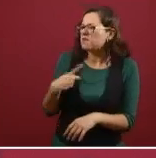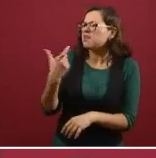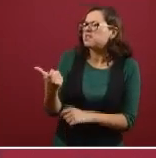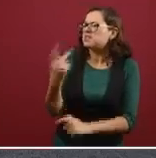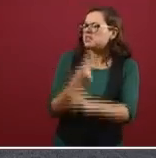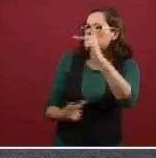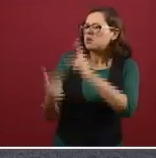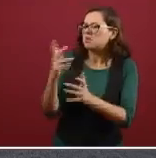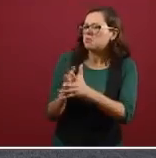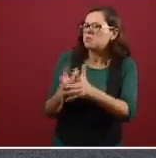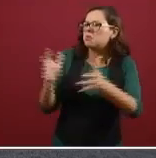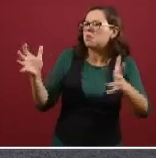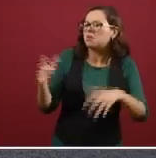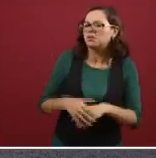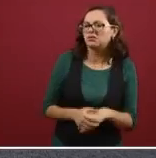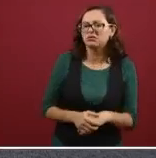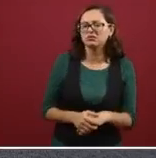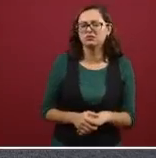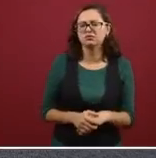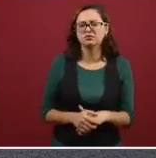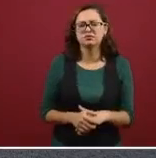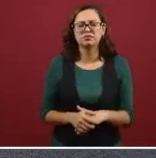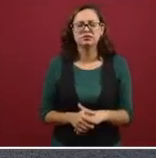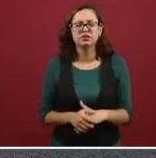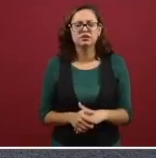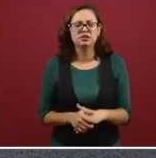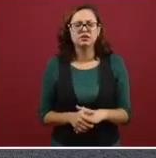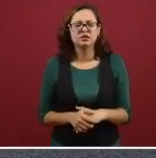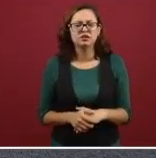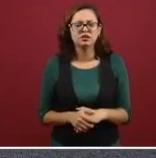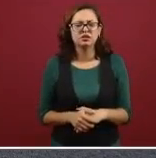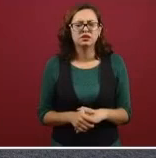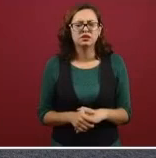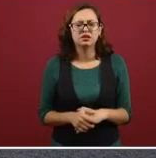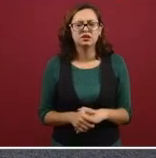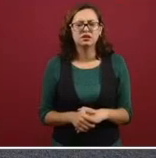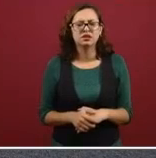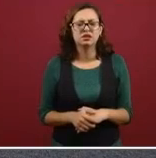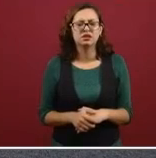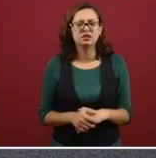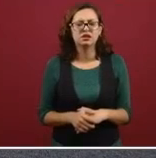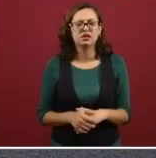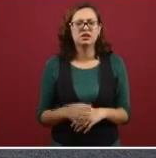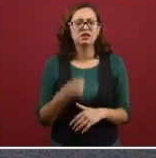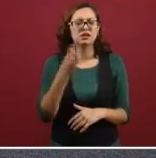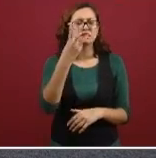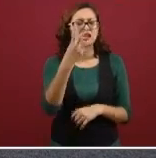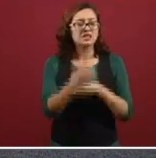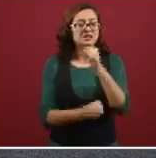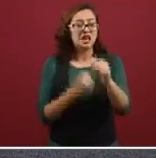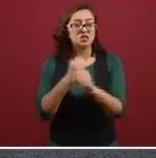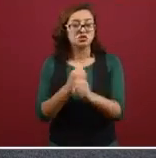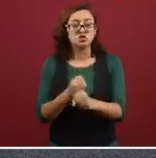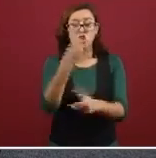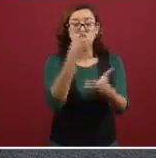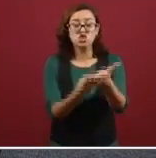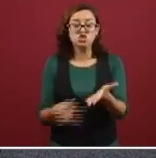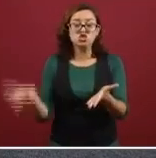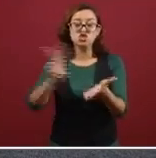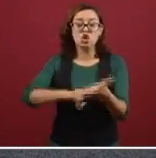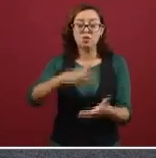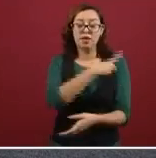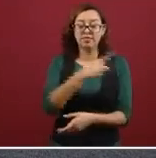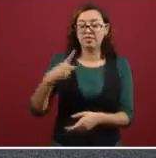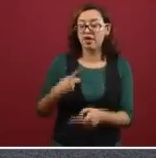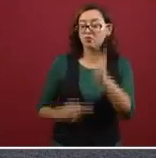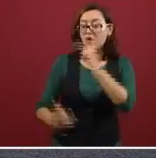En 3 años creció de 1 billón a más de 2 billones. O sea, al doble la deuda. ¿Y